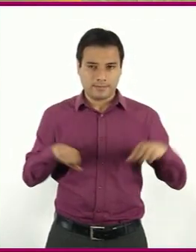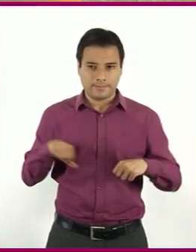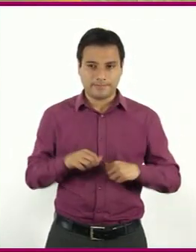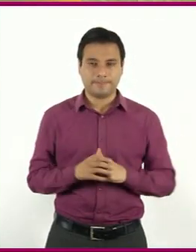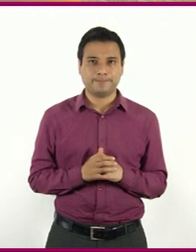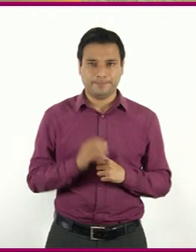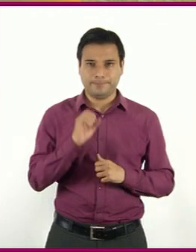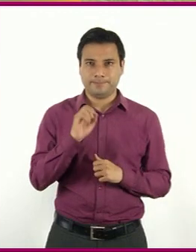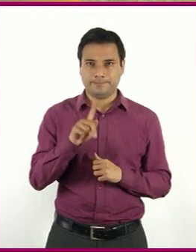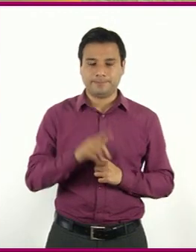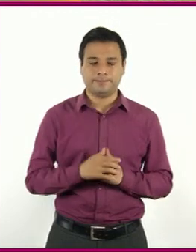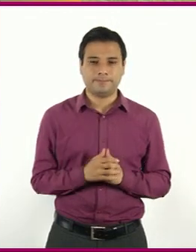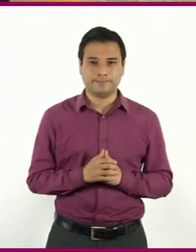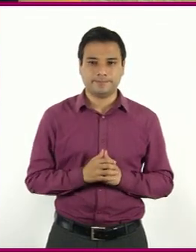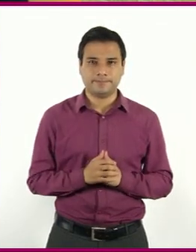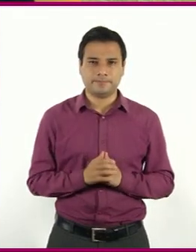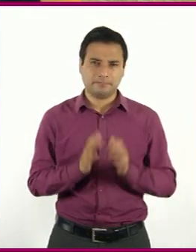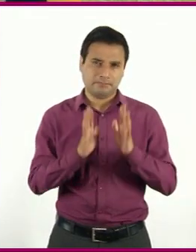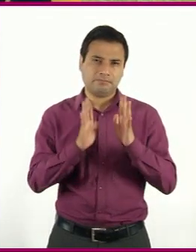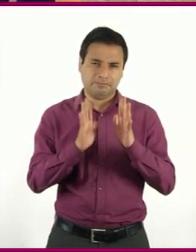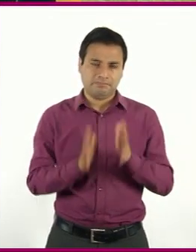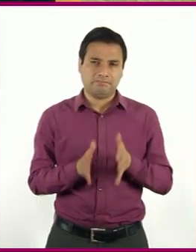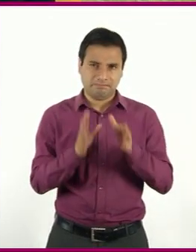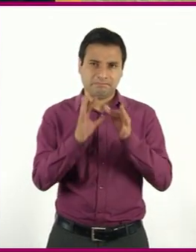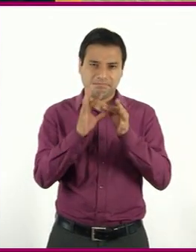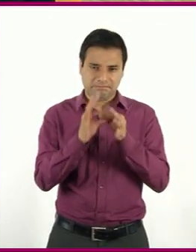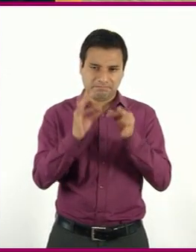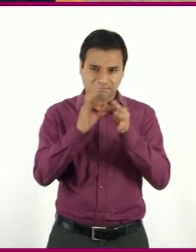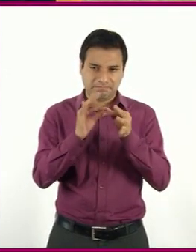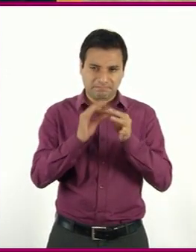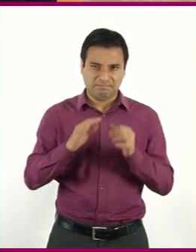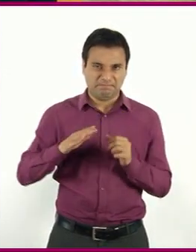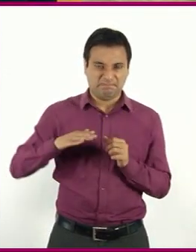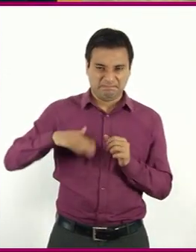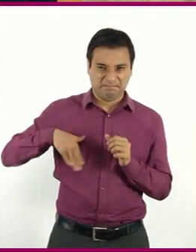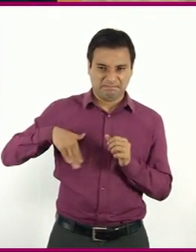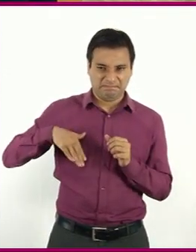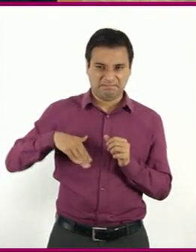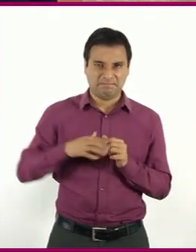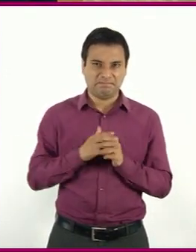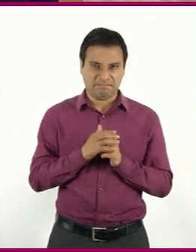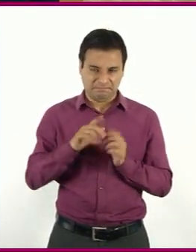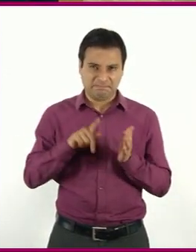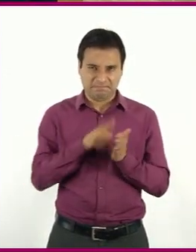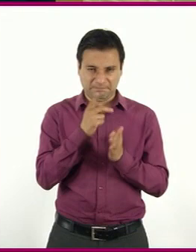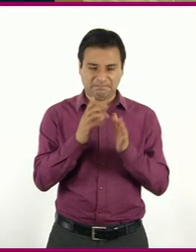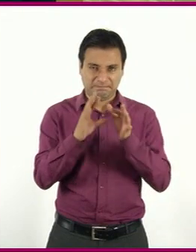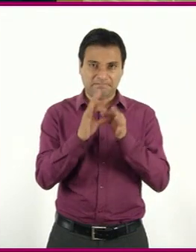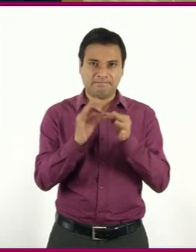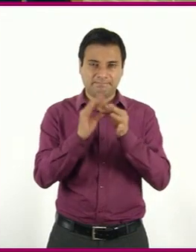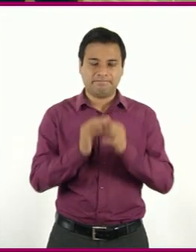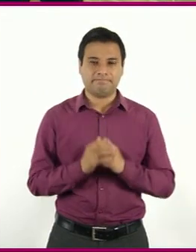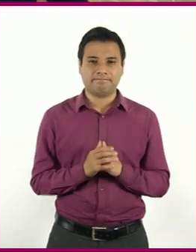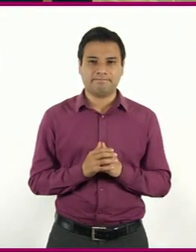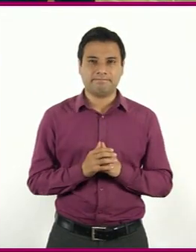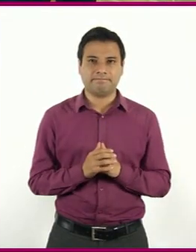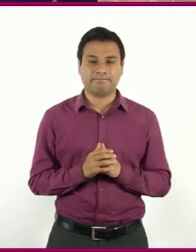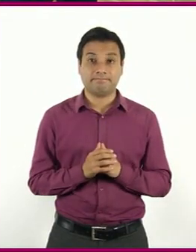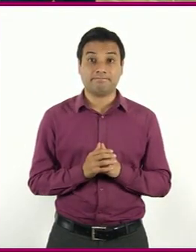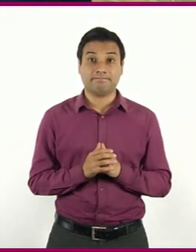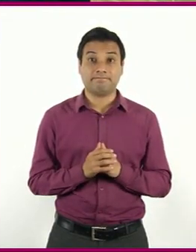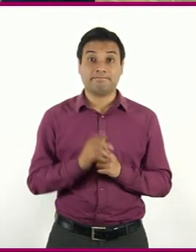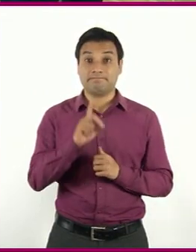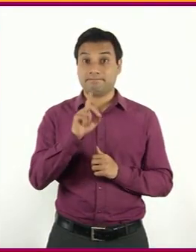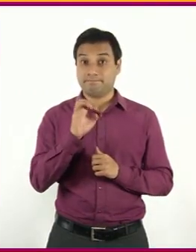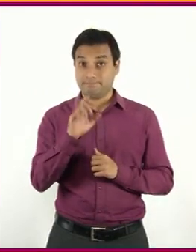bien, ya les había explicado un poquito antes de nuestra sección, pero se los repito. Muy bien. Listo, maestro. Daniel, vas a estar